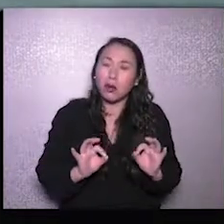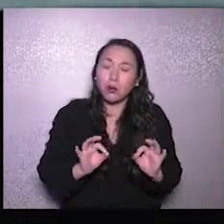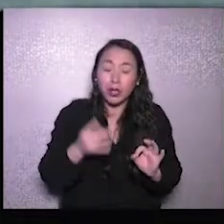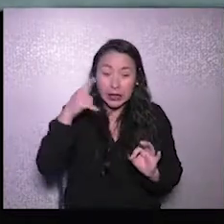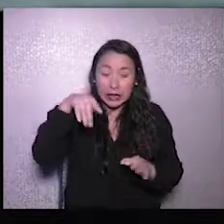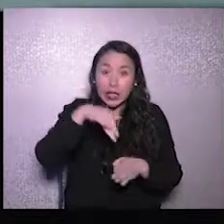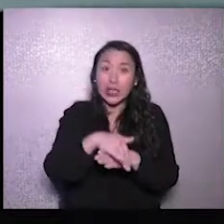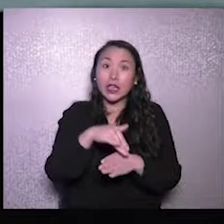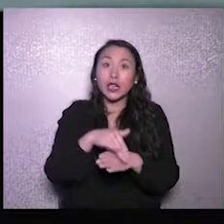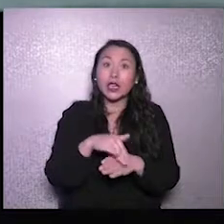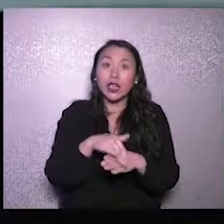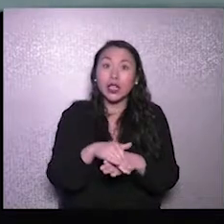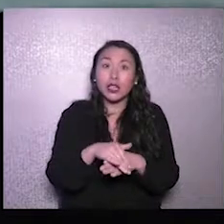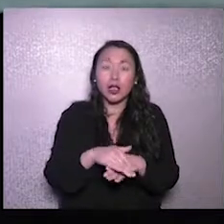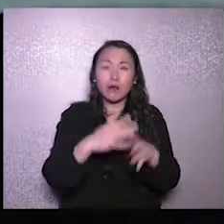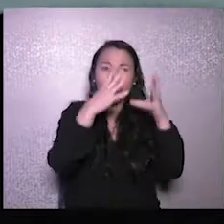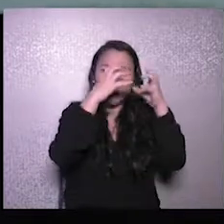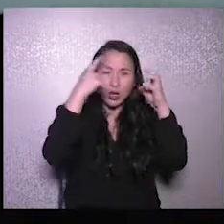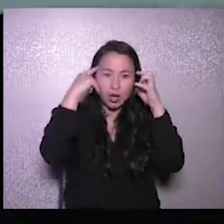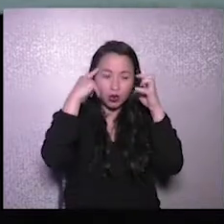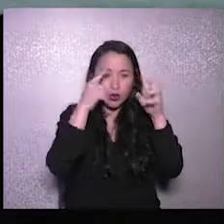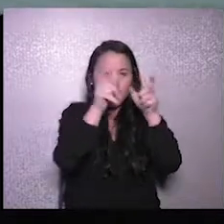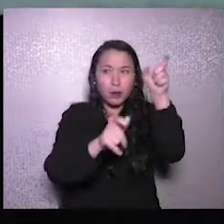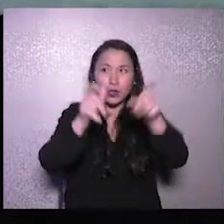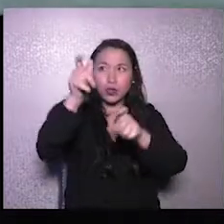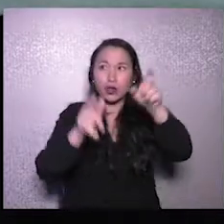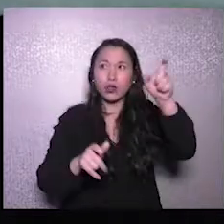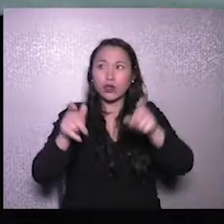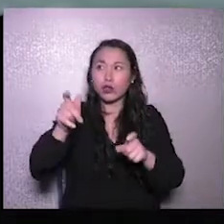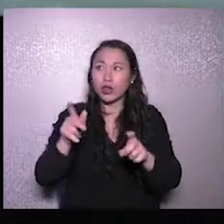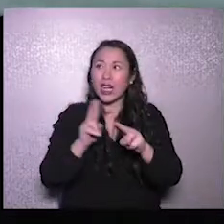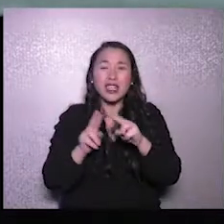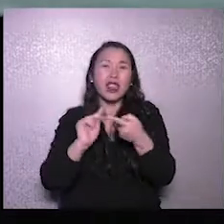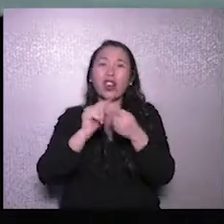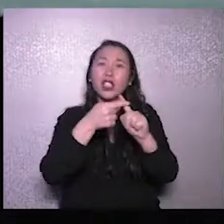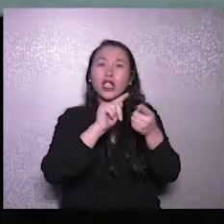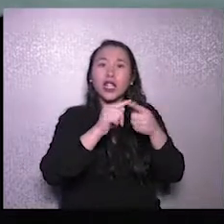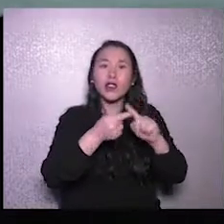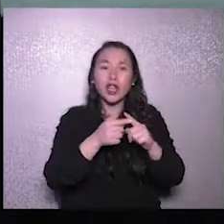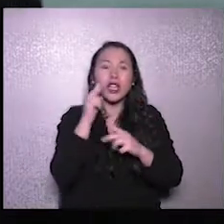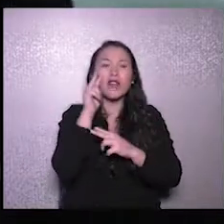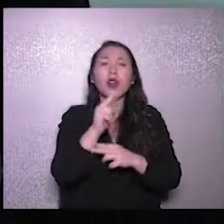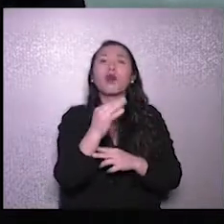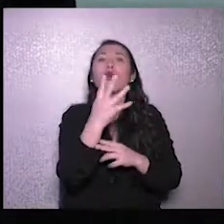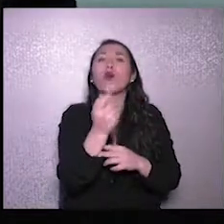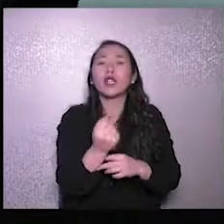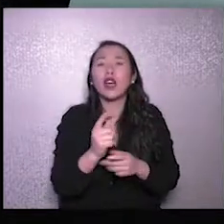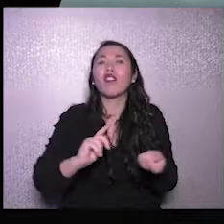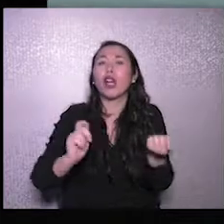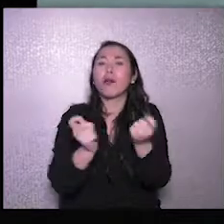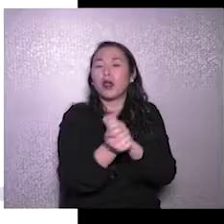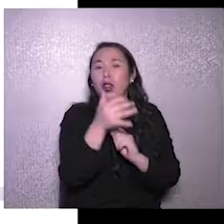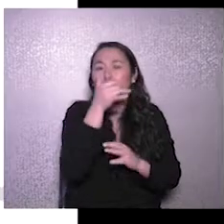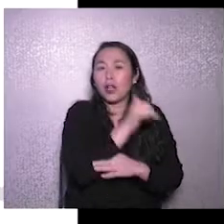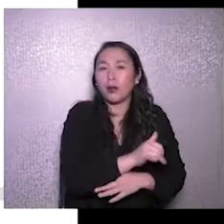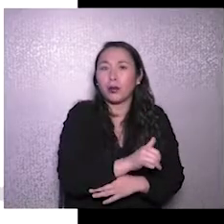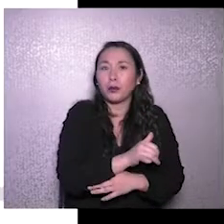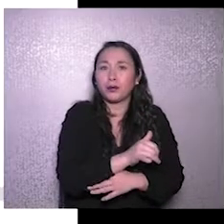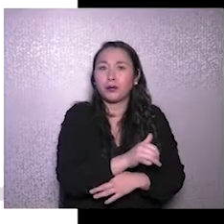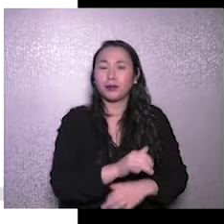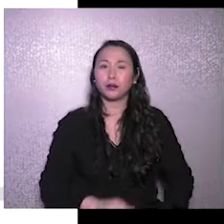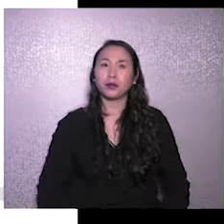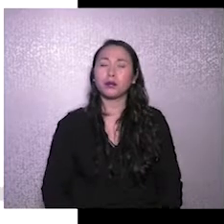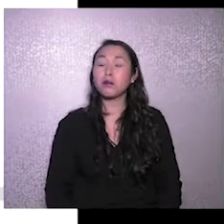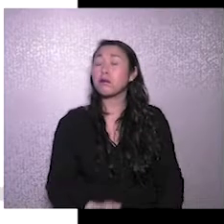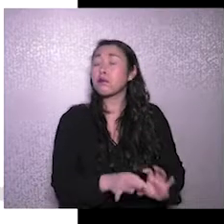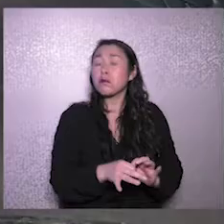de escanear muchos cerebros de personas, hacer estas conectividades y ver cómo estas conectividades van cambiando en el tiempo. ¿Y por